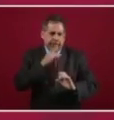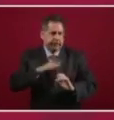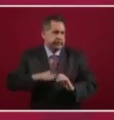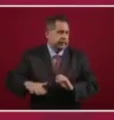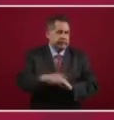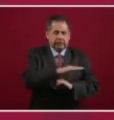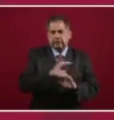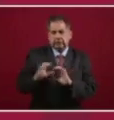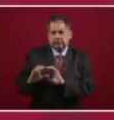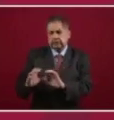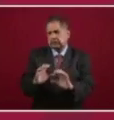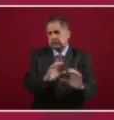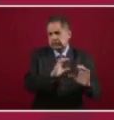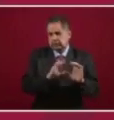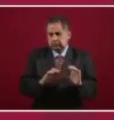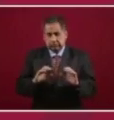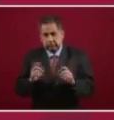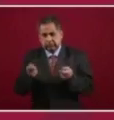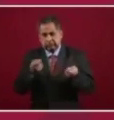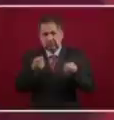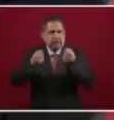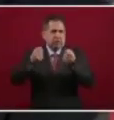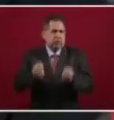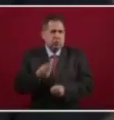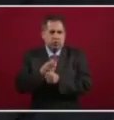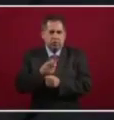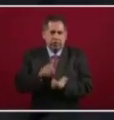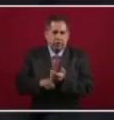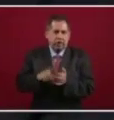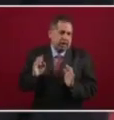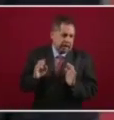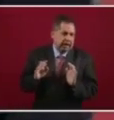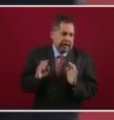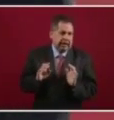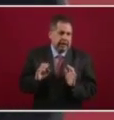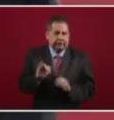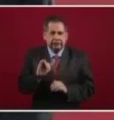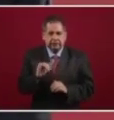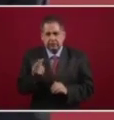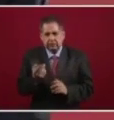el que haya seguridad, porque